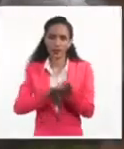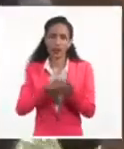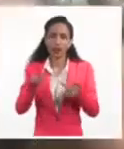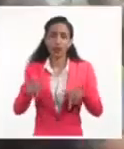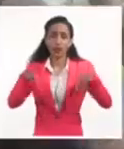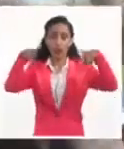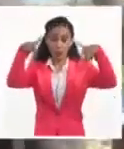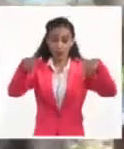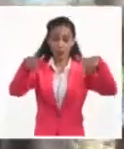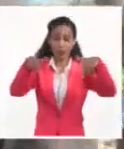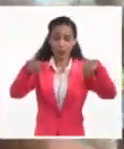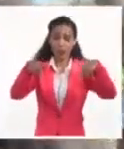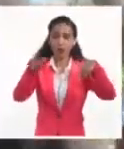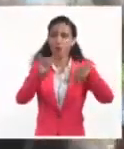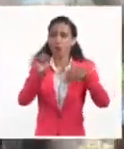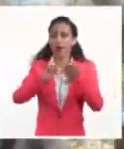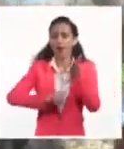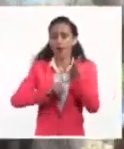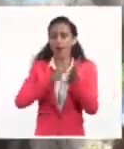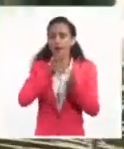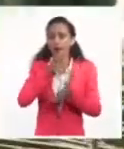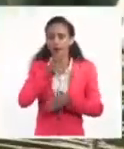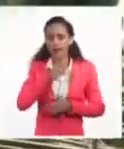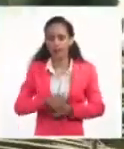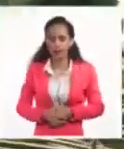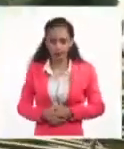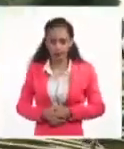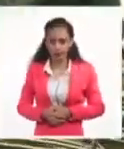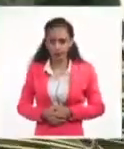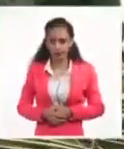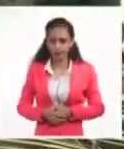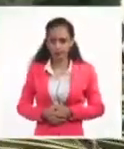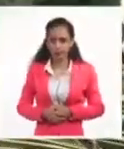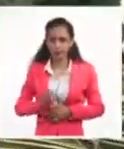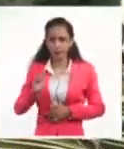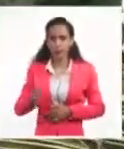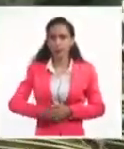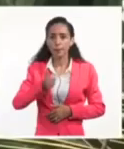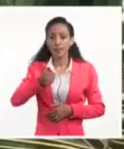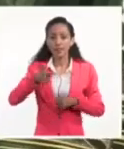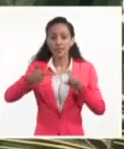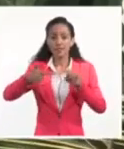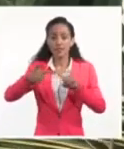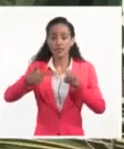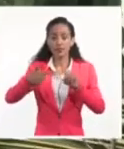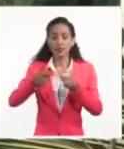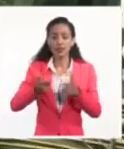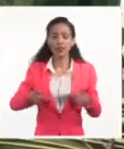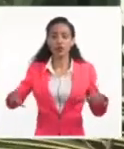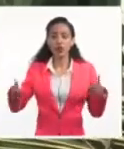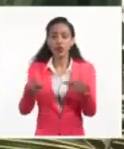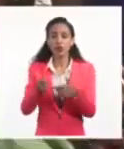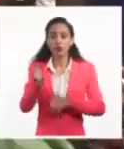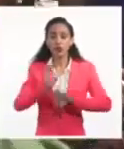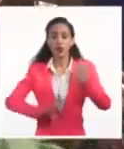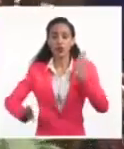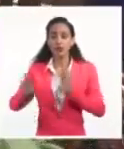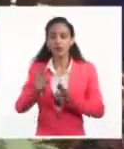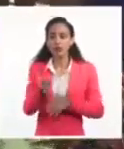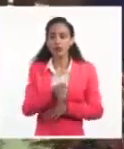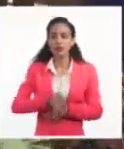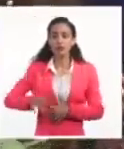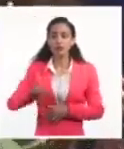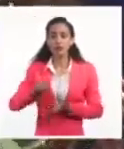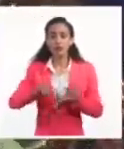arriba de esa placa, dándole carga a la batería para poder venir a montar aquí ahí. La presidenta y el vicepresidente del Consejo de Defensa Municipal de